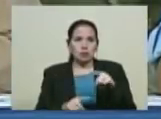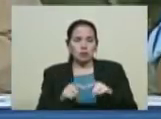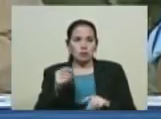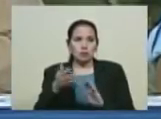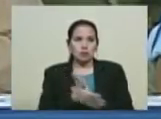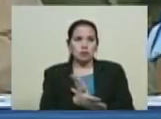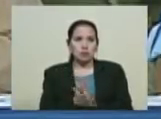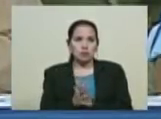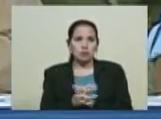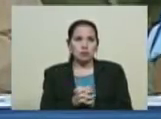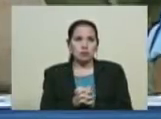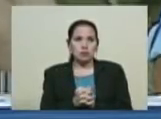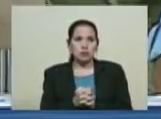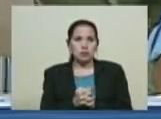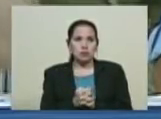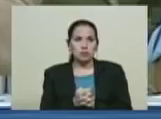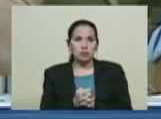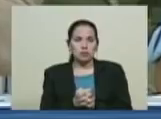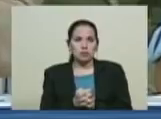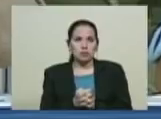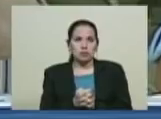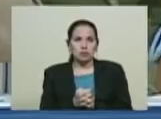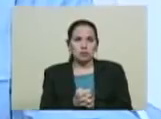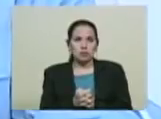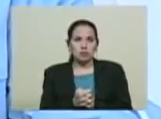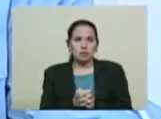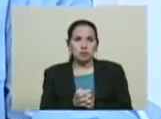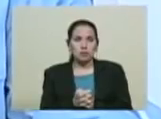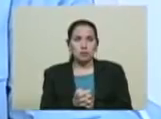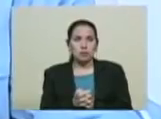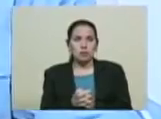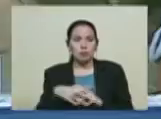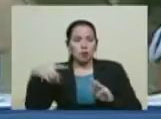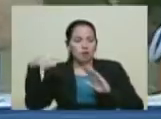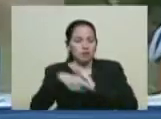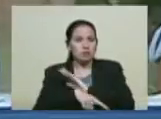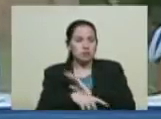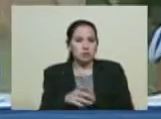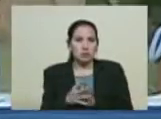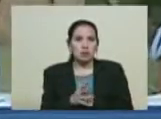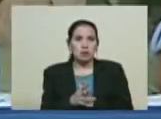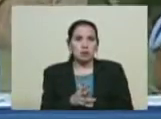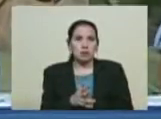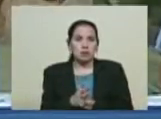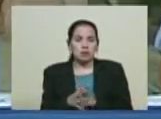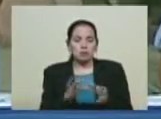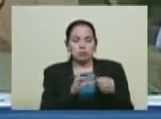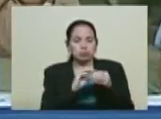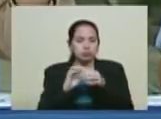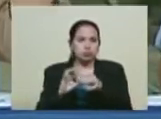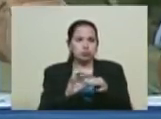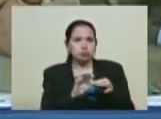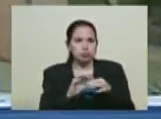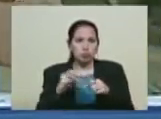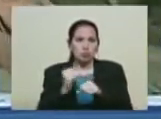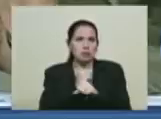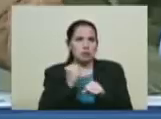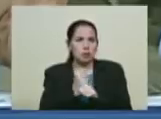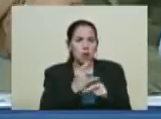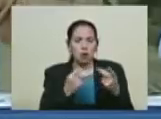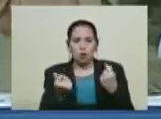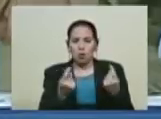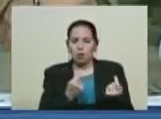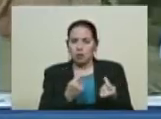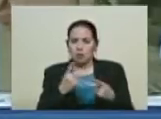encargan ustedes de que todo esté a tono. Y vamos a profundizar la alianza de trabajo económico